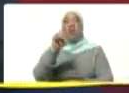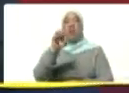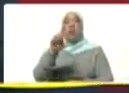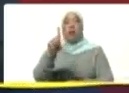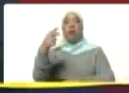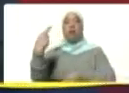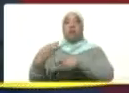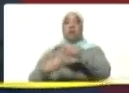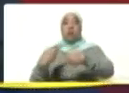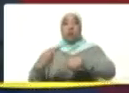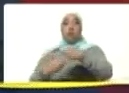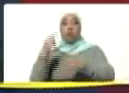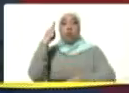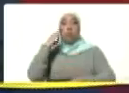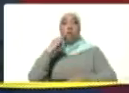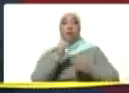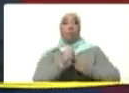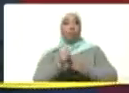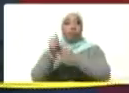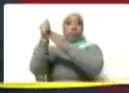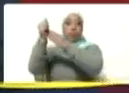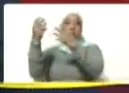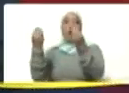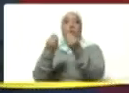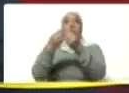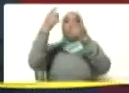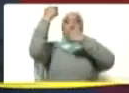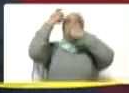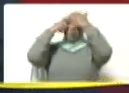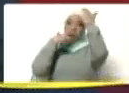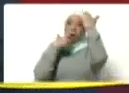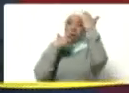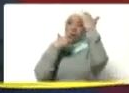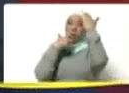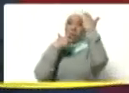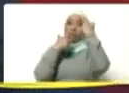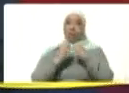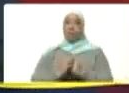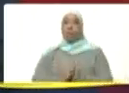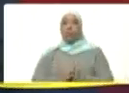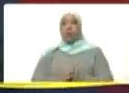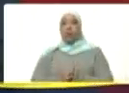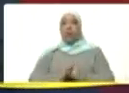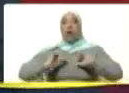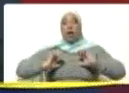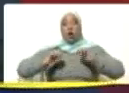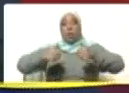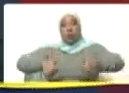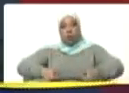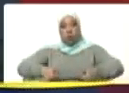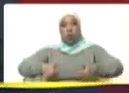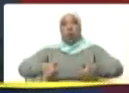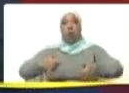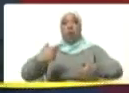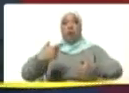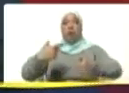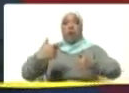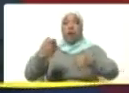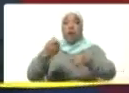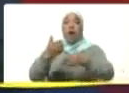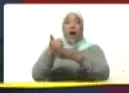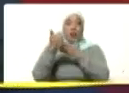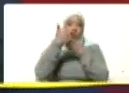Bolivariana, comandante Hugo Chávez Frías, que dio comienzo a años de intensa